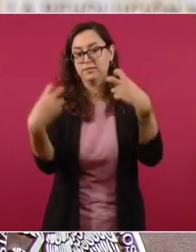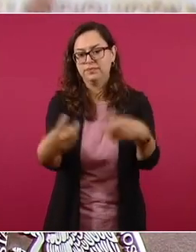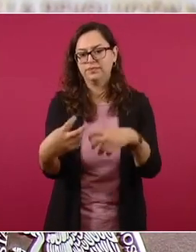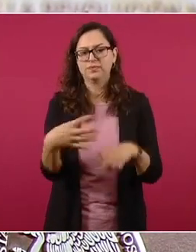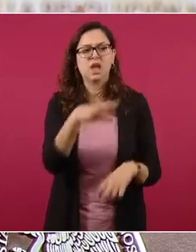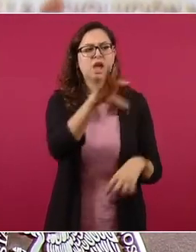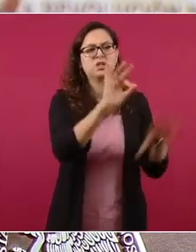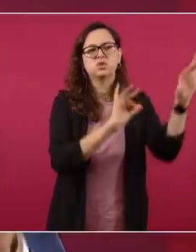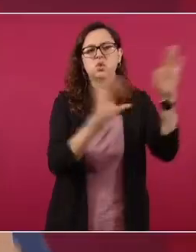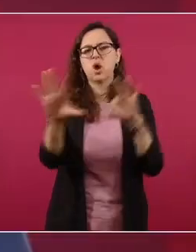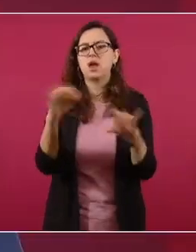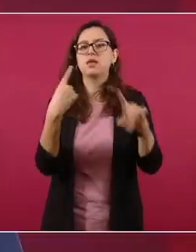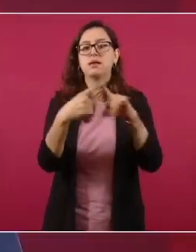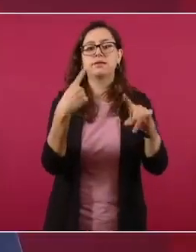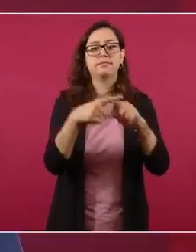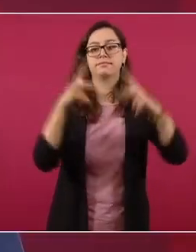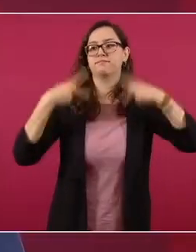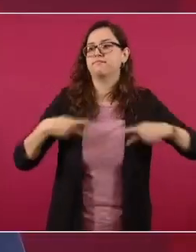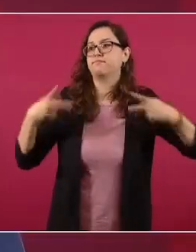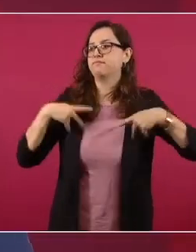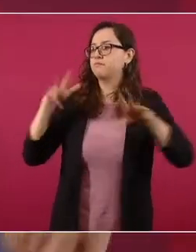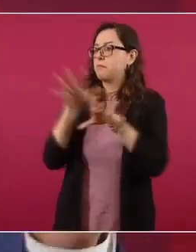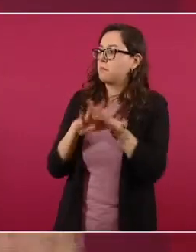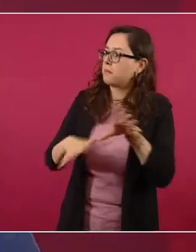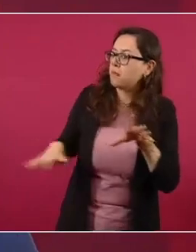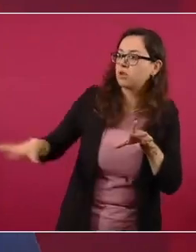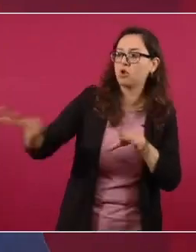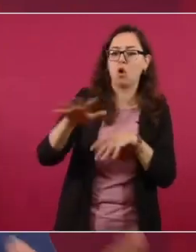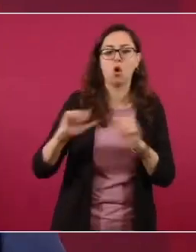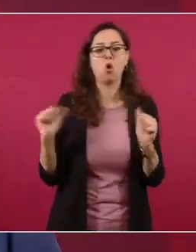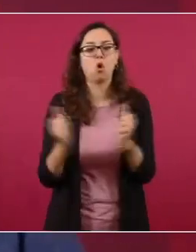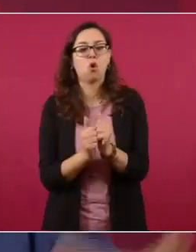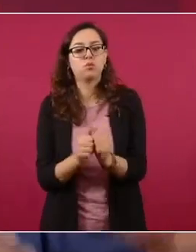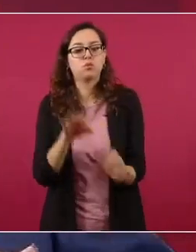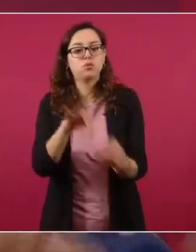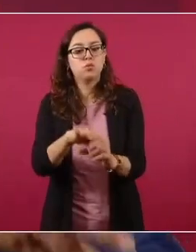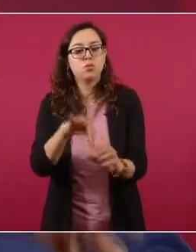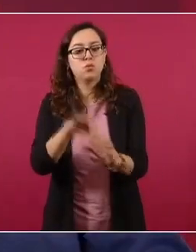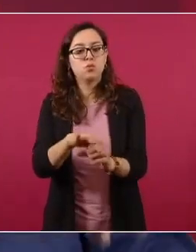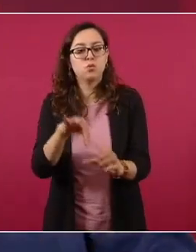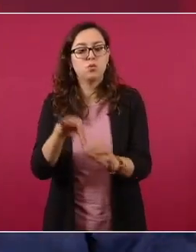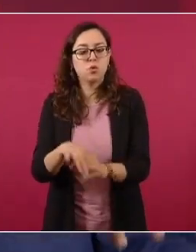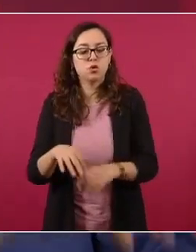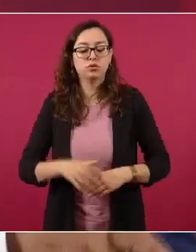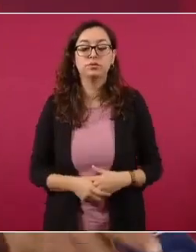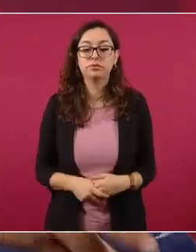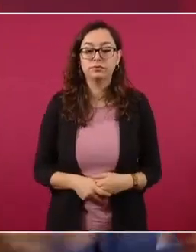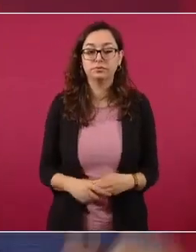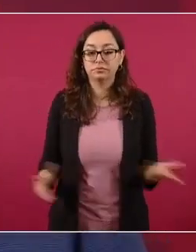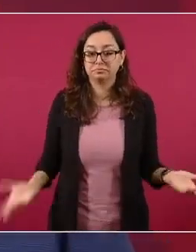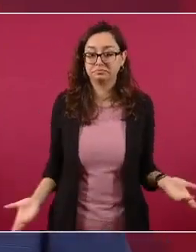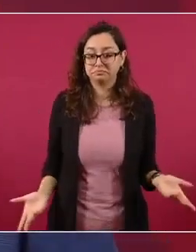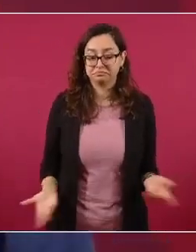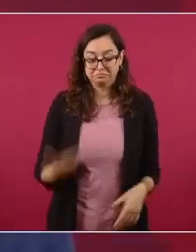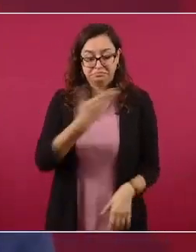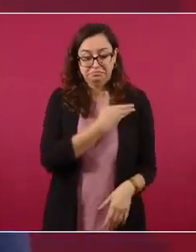de manera democrática, que el Ejecutivo presente 10, 20